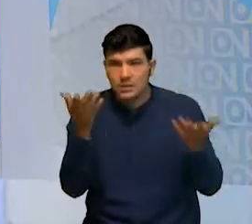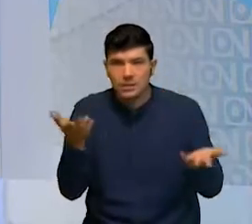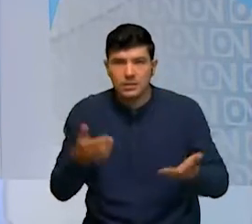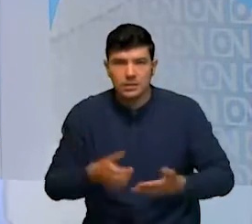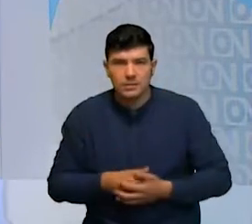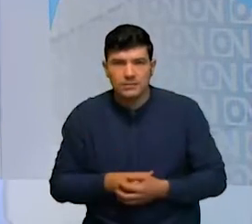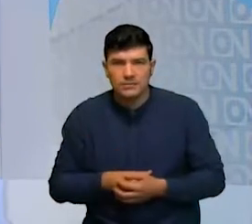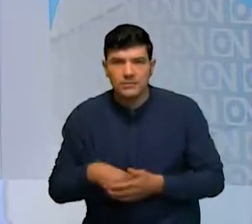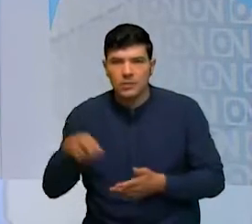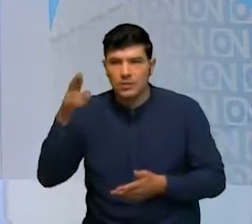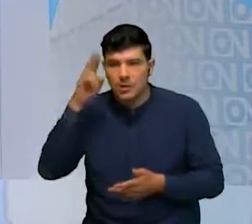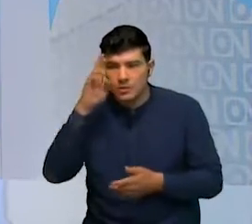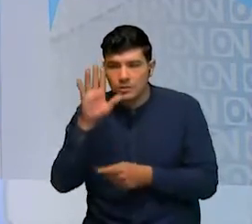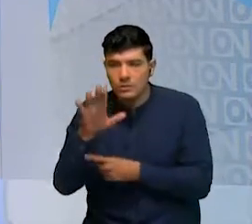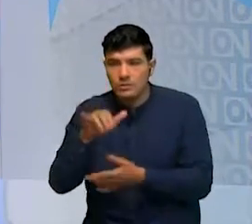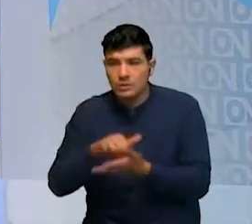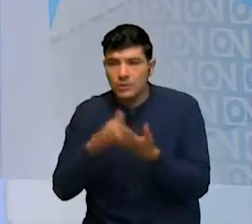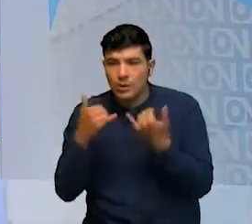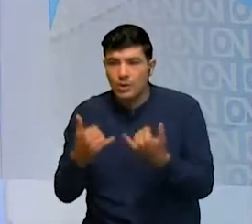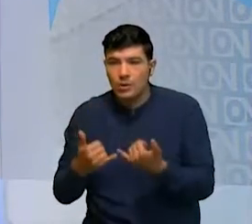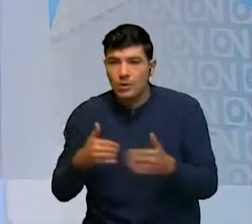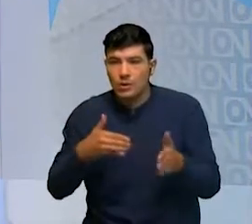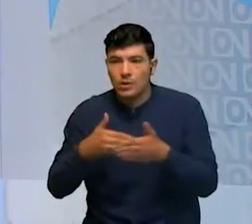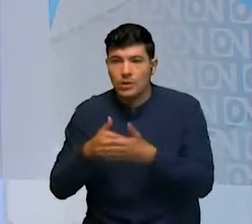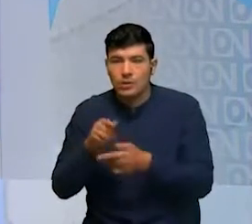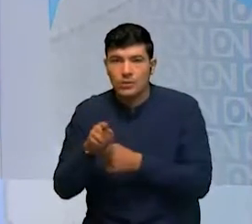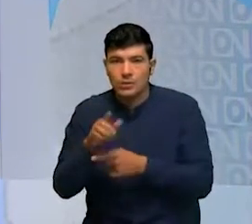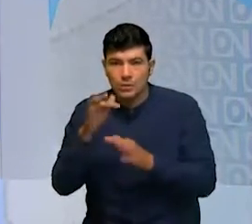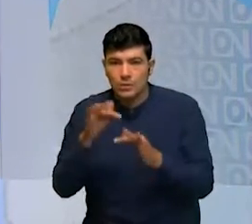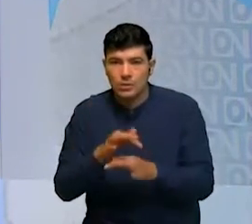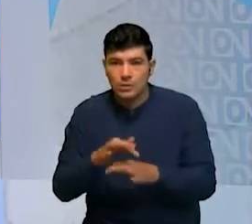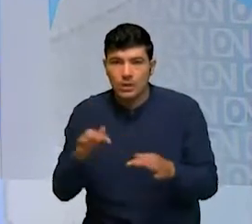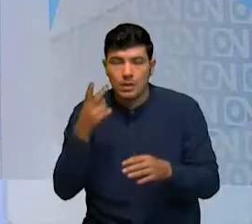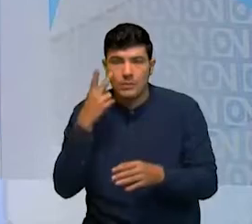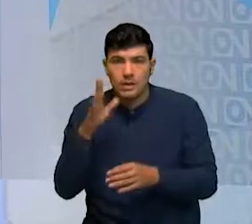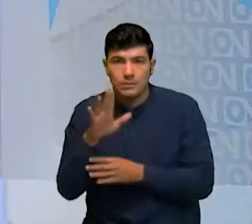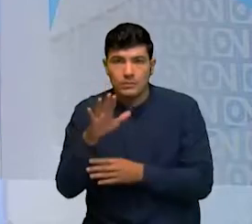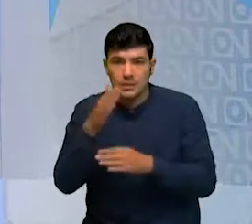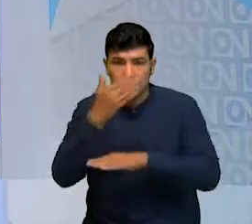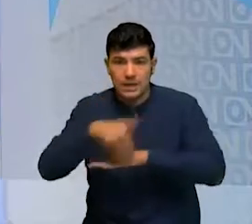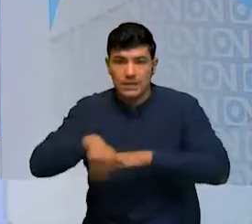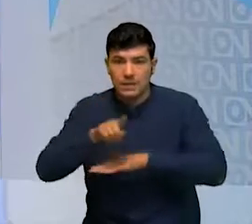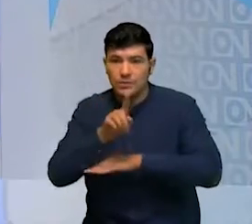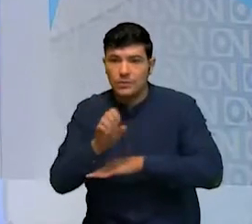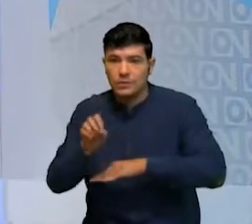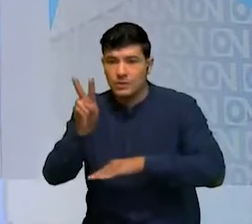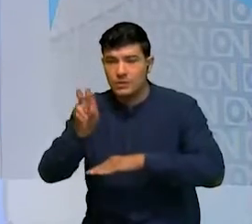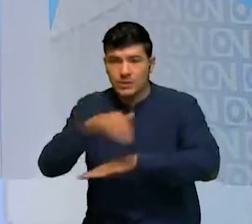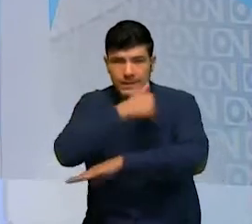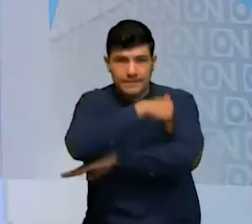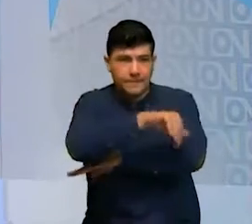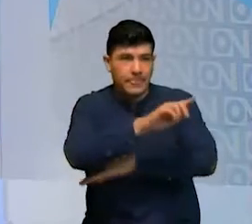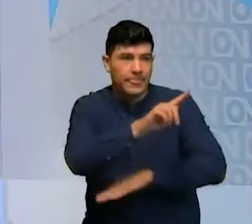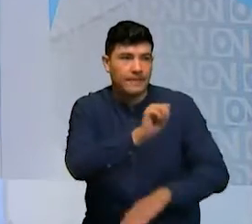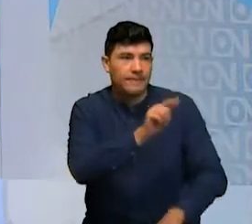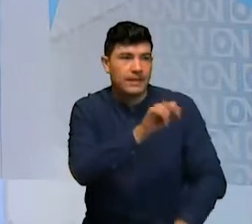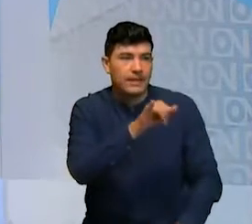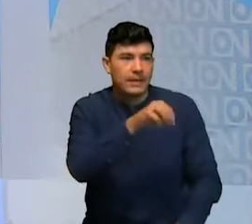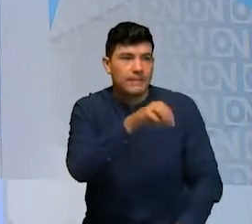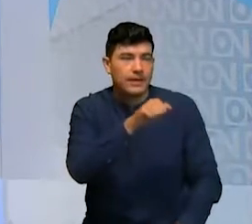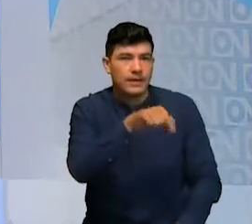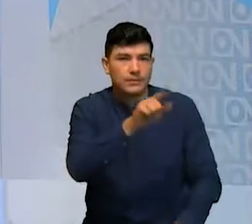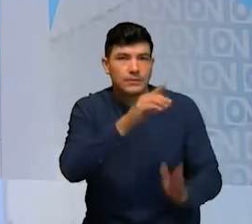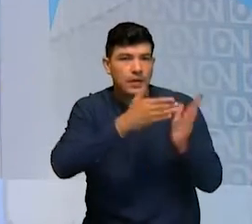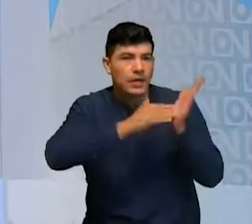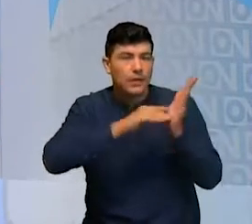Mucha atención, que esta noche habrá cierre total de la transversal oriental sobre la calle 107, esto en el intercambiador de Fátima en Florida Blanca, con